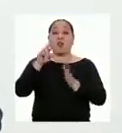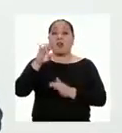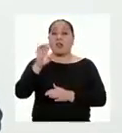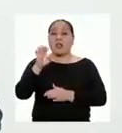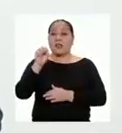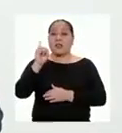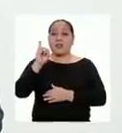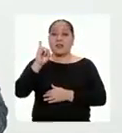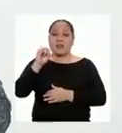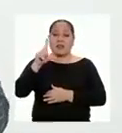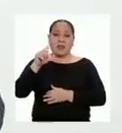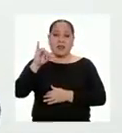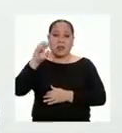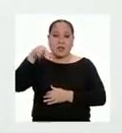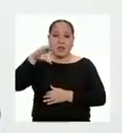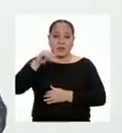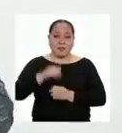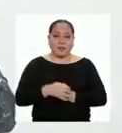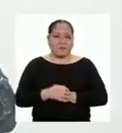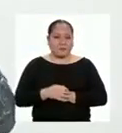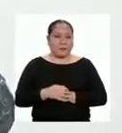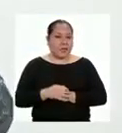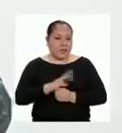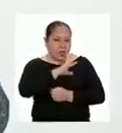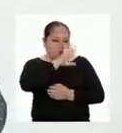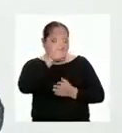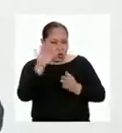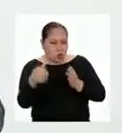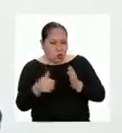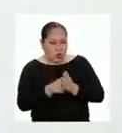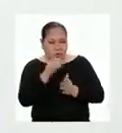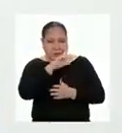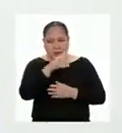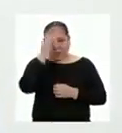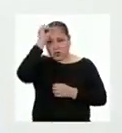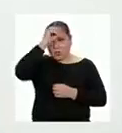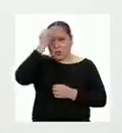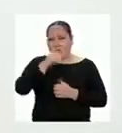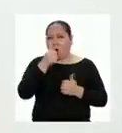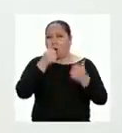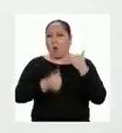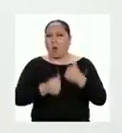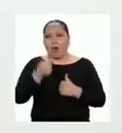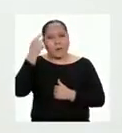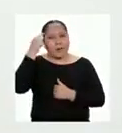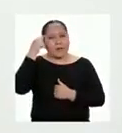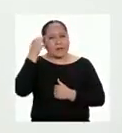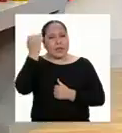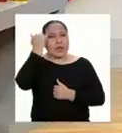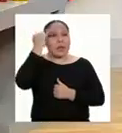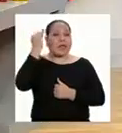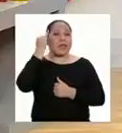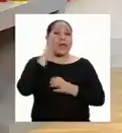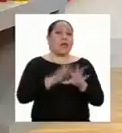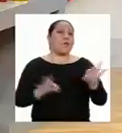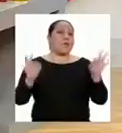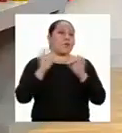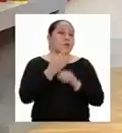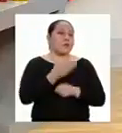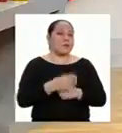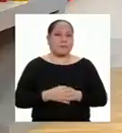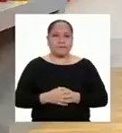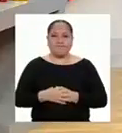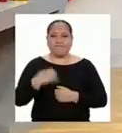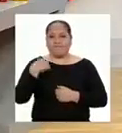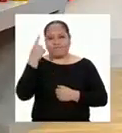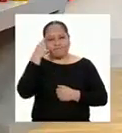Bien, y en general, teniendo en cuenta todas estas opiniones, ¿cuál dirías que es la idea principal? Me parece que